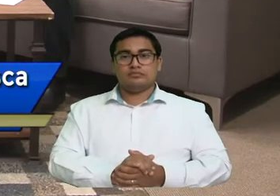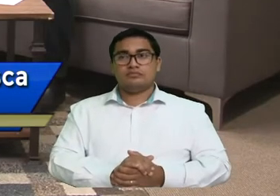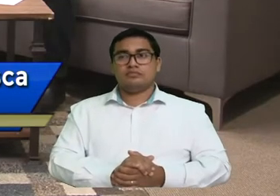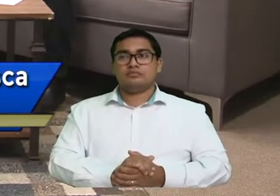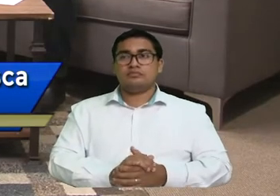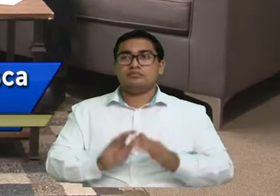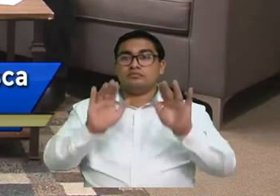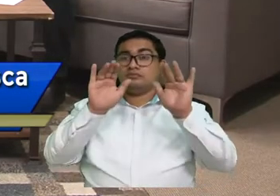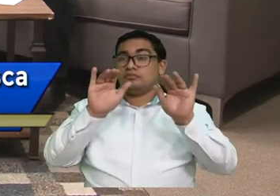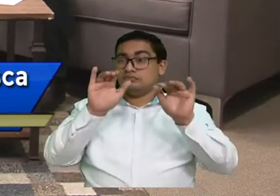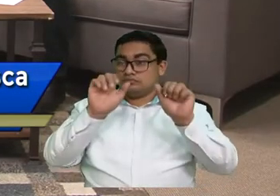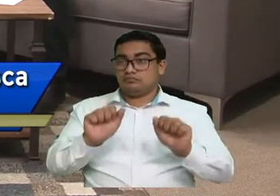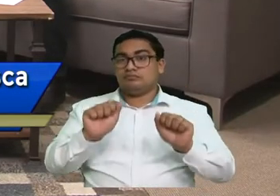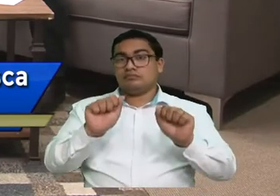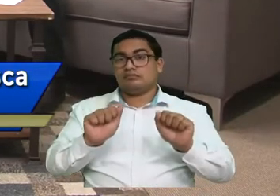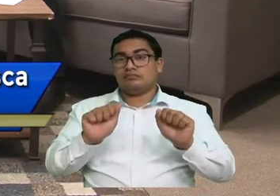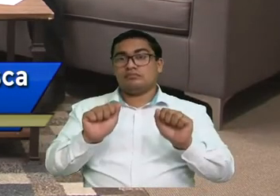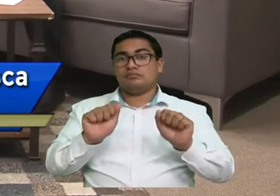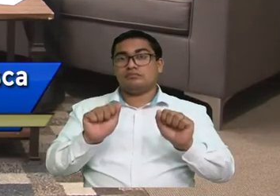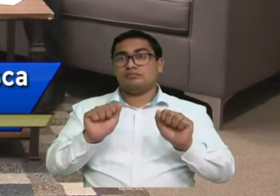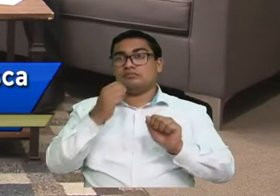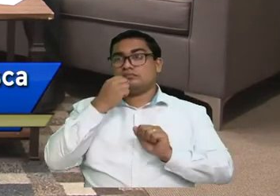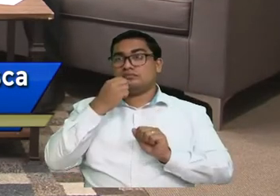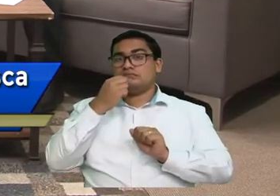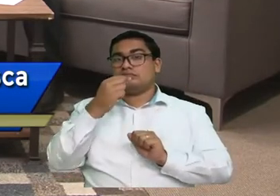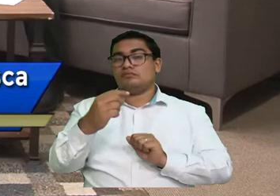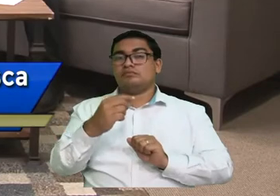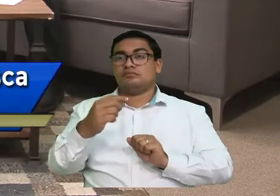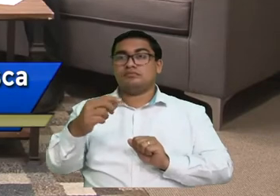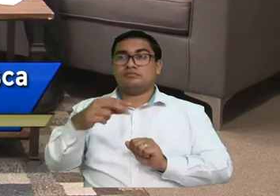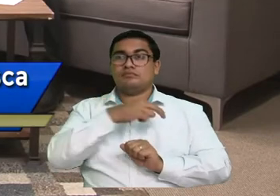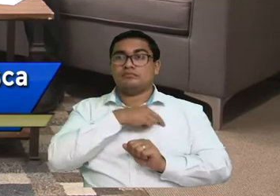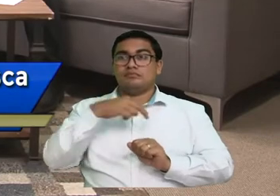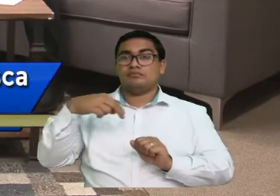ya a estas alturas, eso nosotros